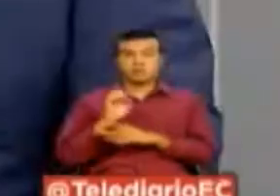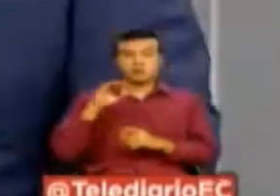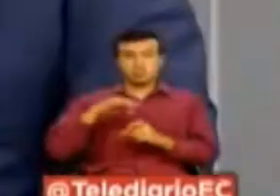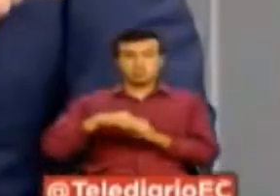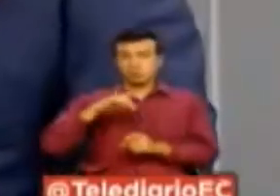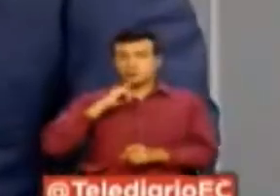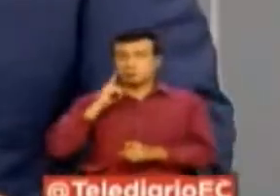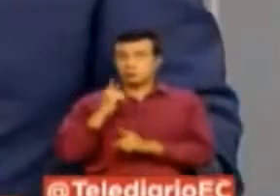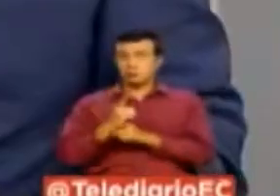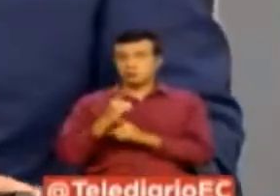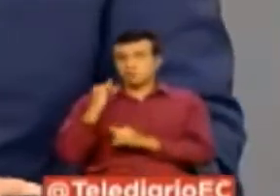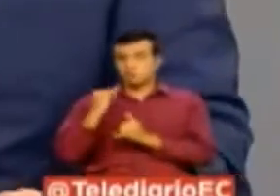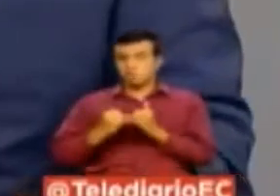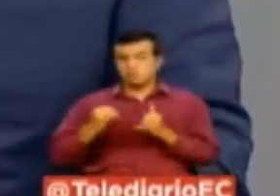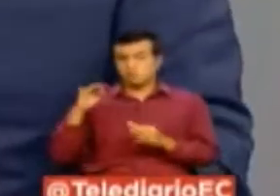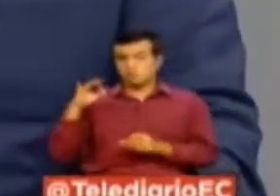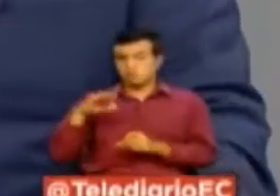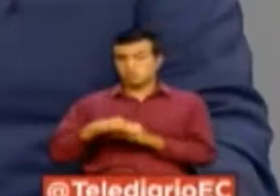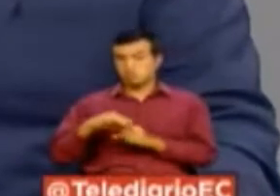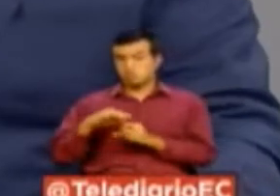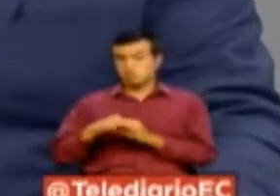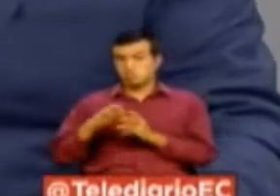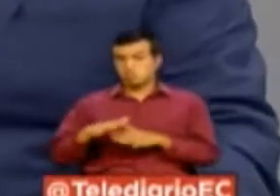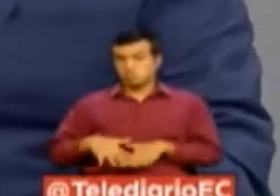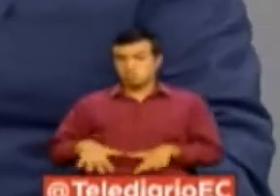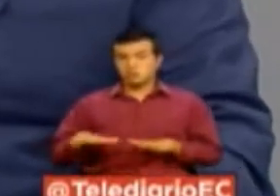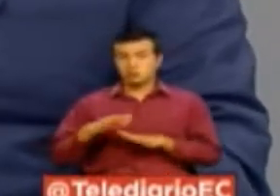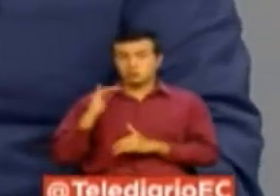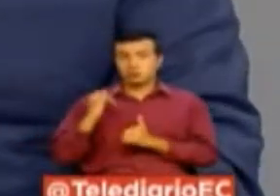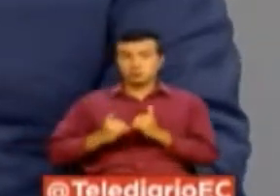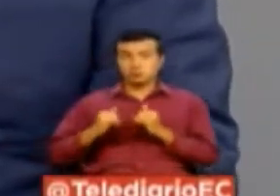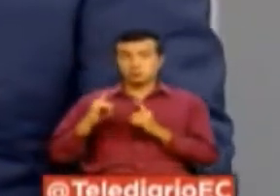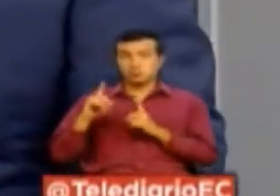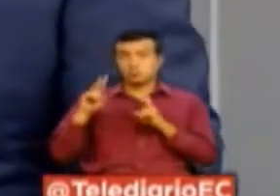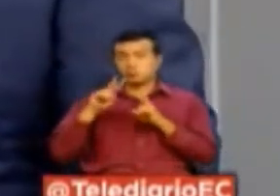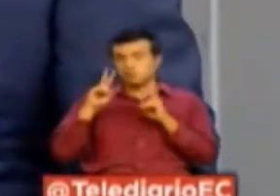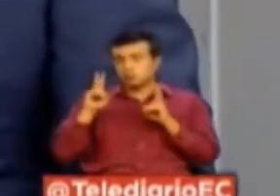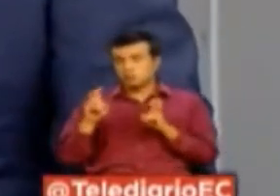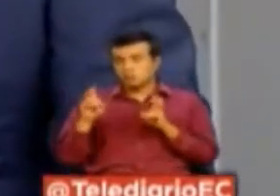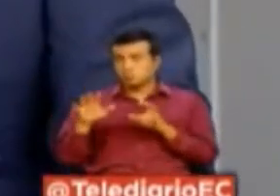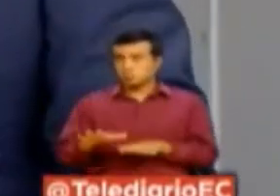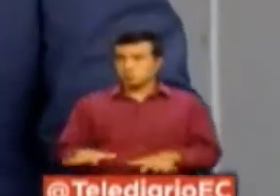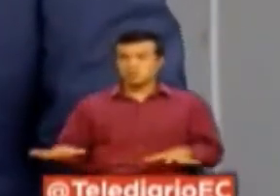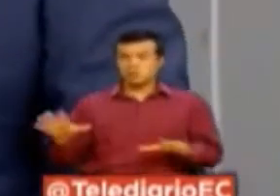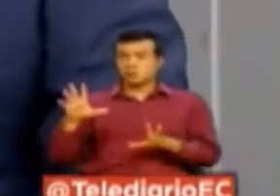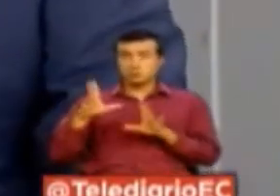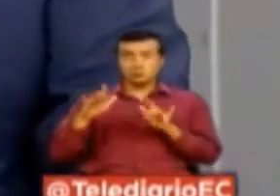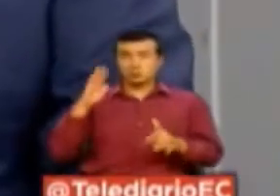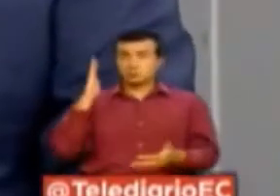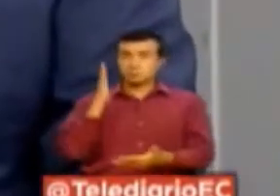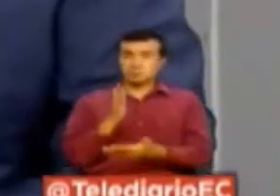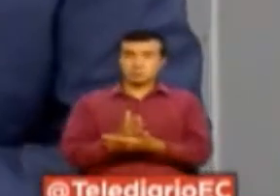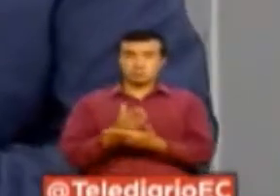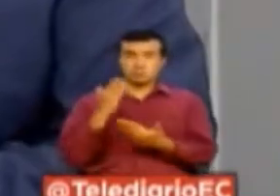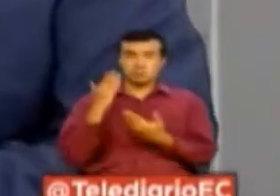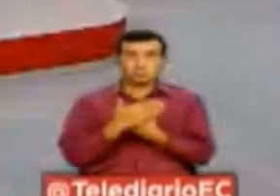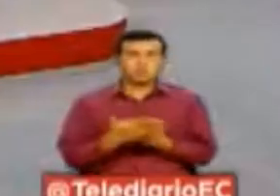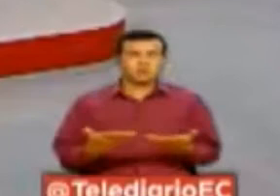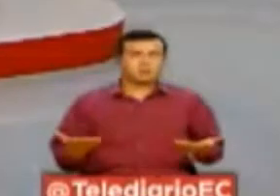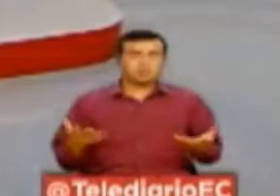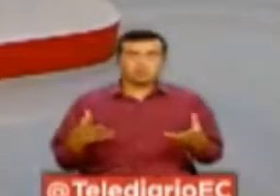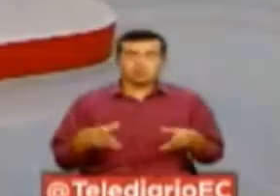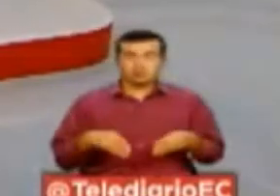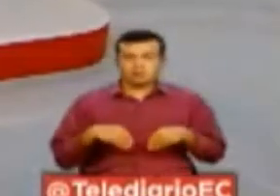voto en efecto en la última en la última consulta popular por el destierro de la corrupción en la actividad política si